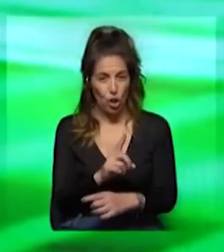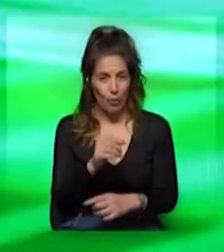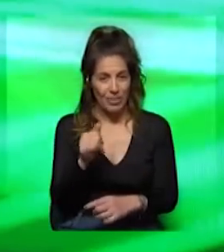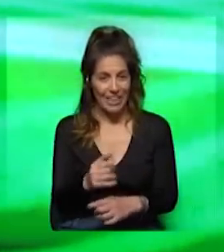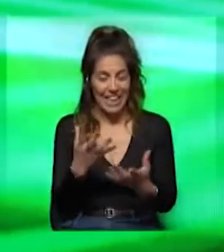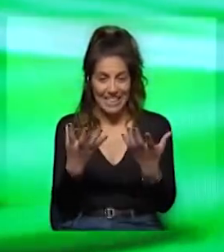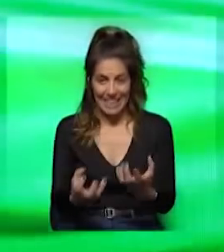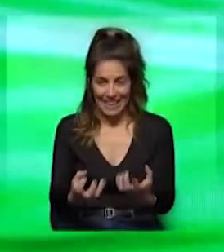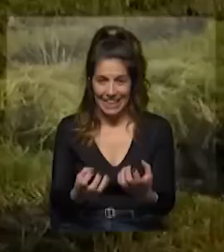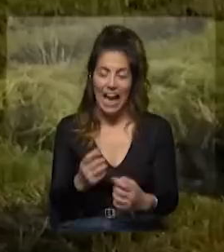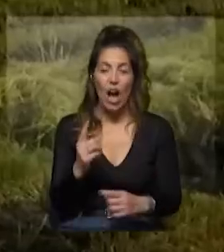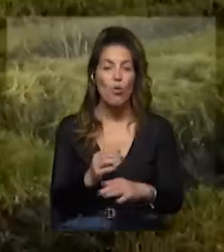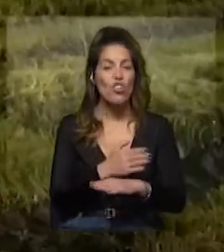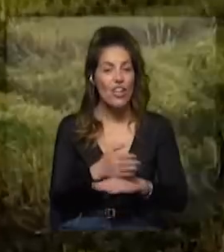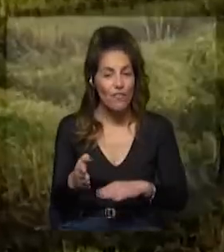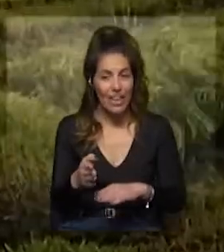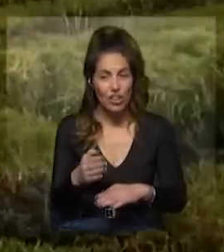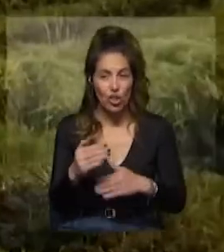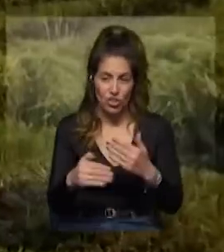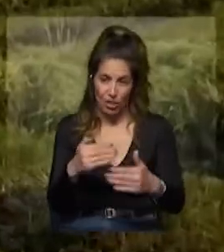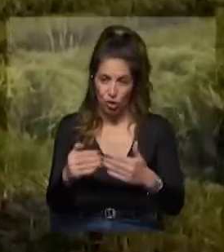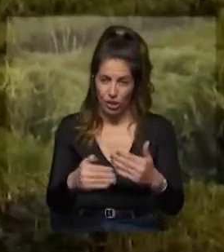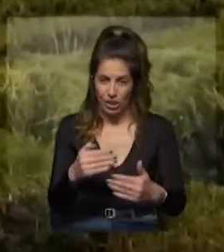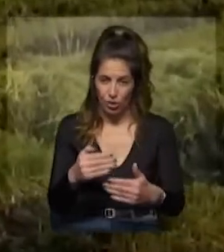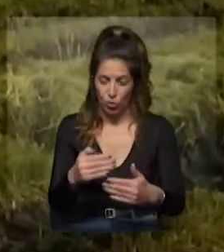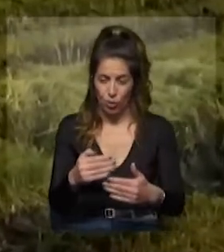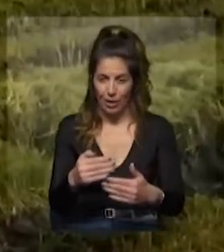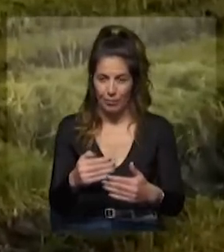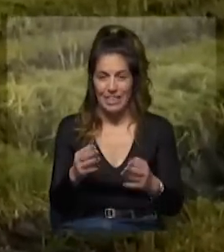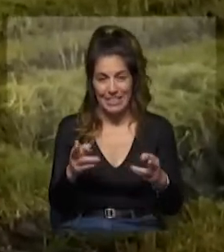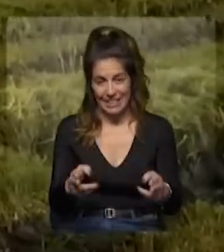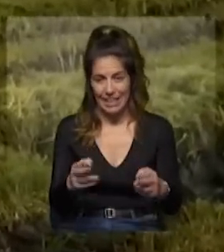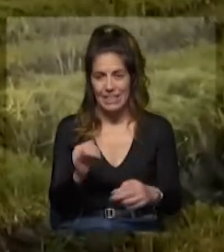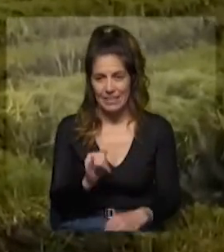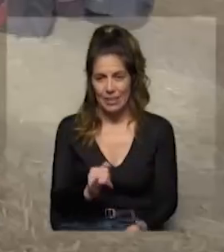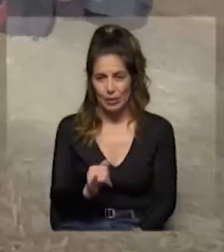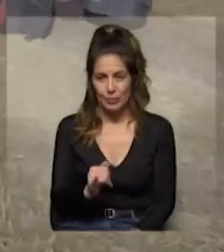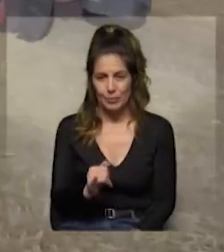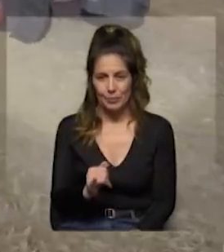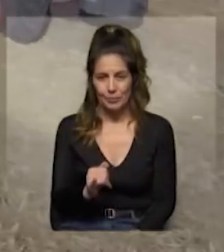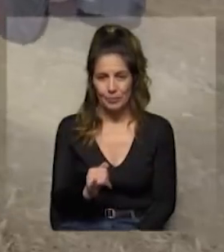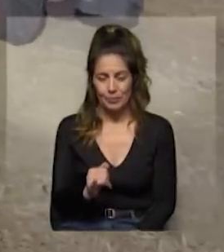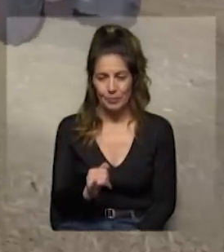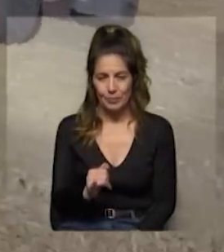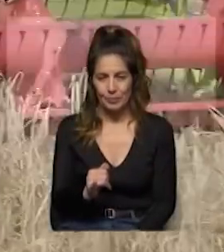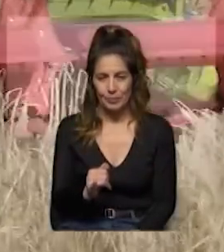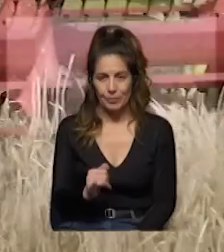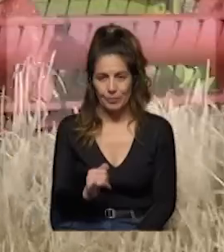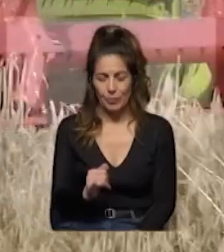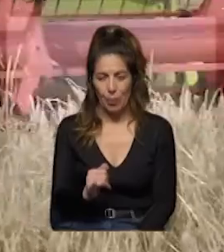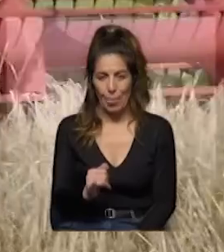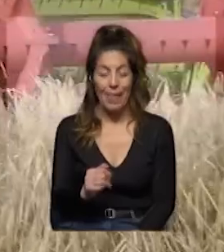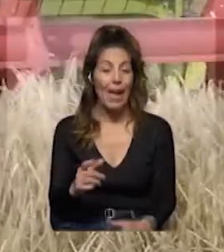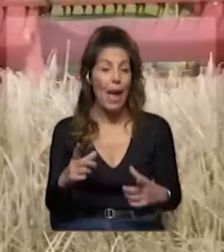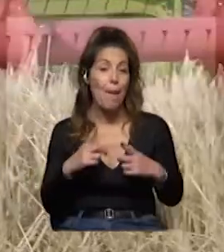sequía si bien algunos efectos se extienden un poquito en el en el mediano plazo este y y